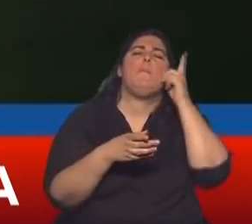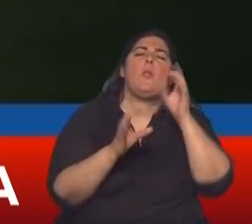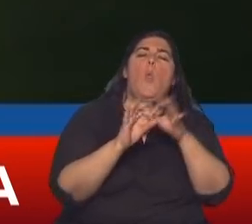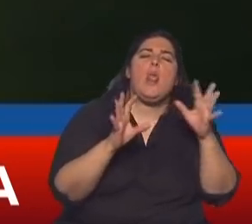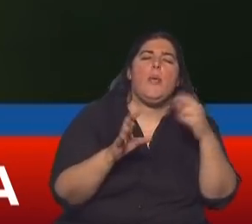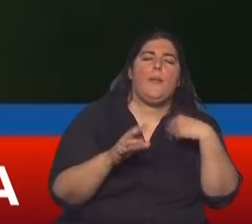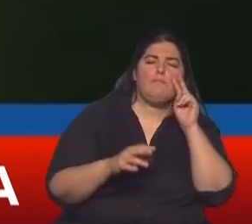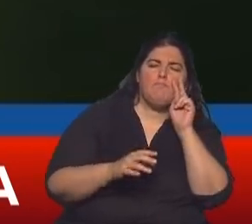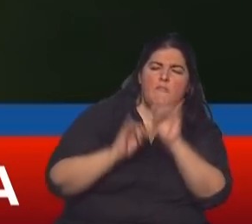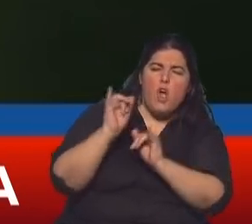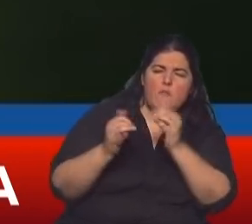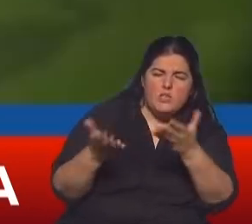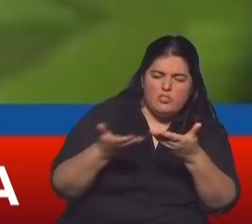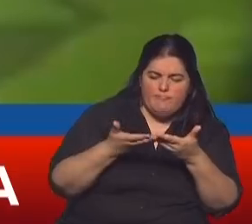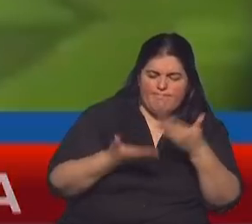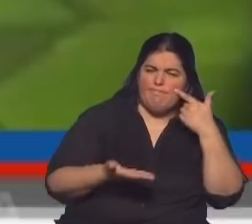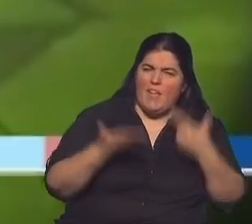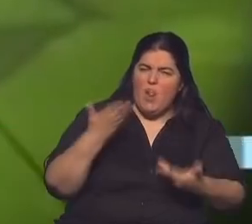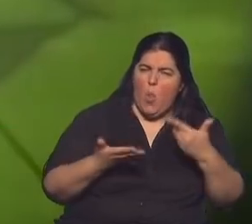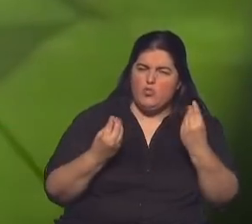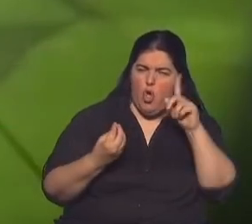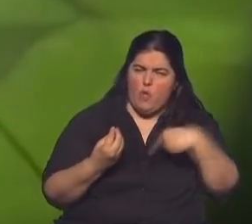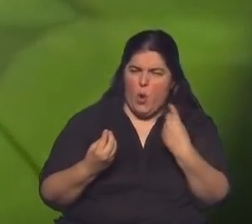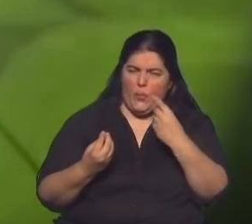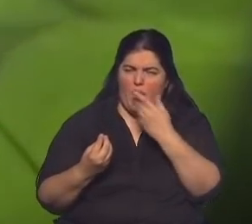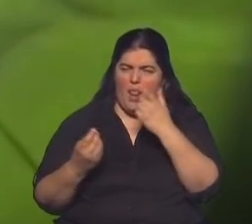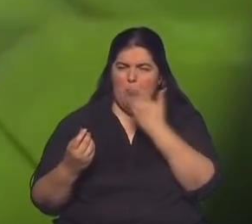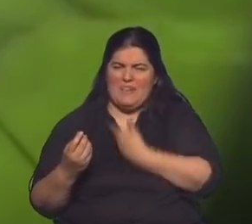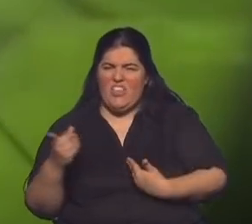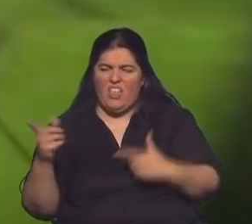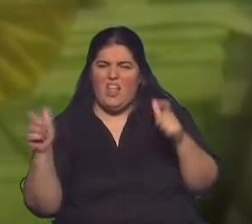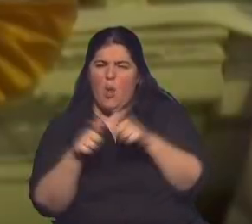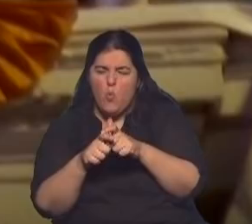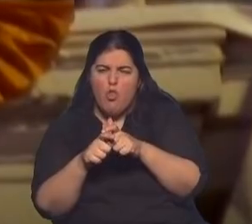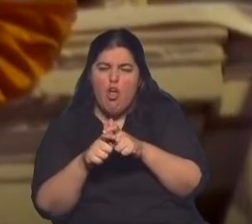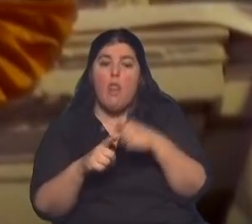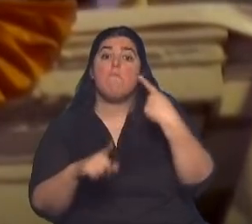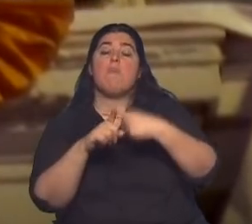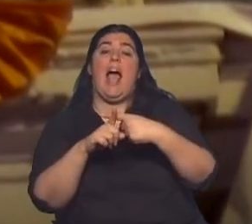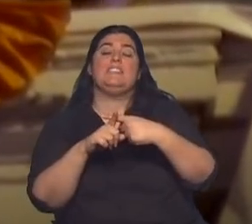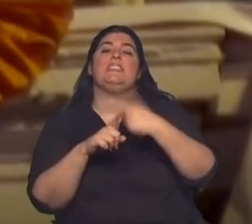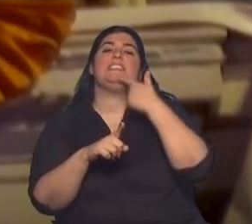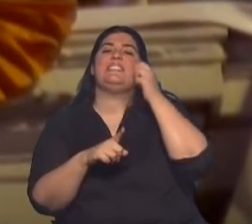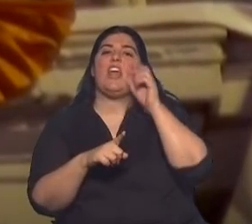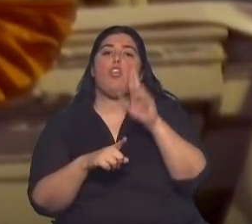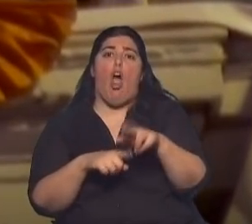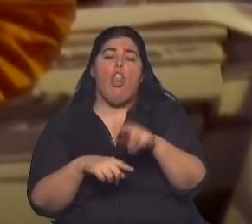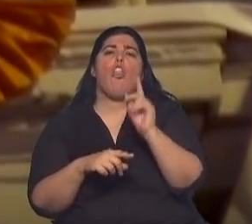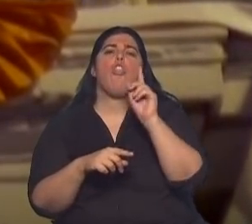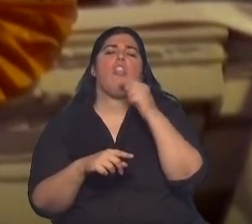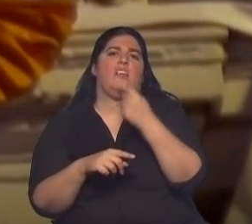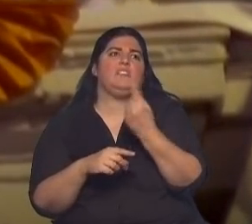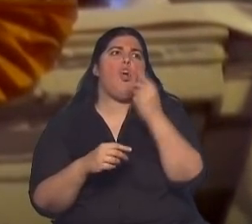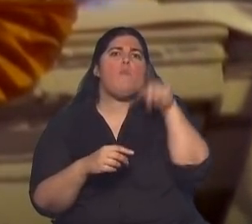estas reuniones extraoficiales del jefe de Estado que se suma a la confrontación que mantiene con Vladimir Cerrón por la financiación